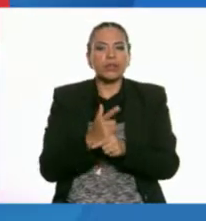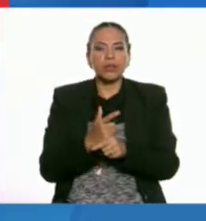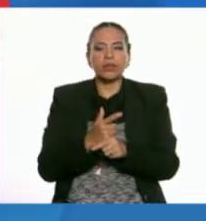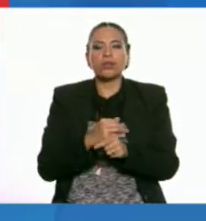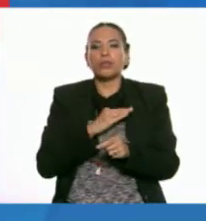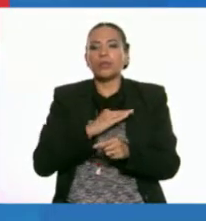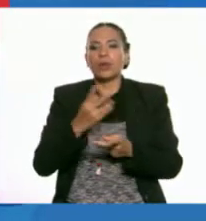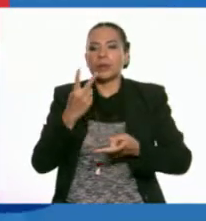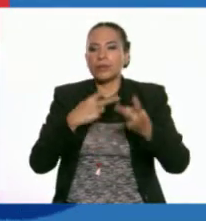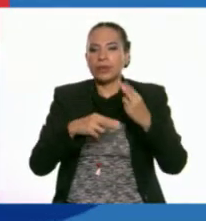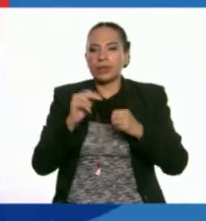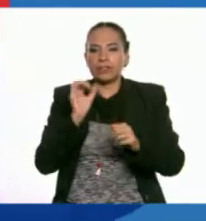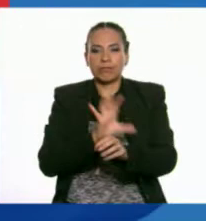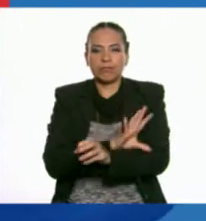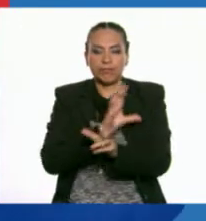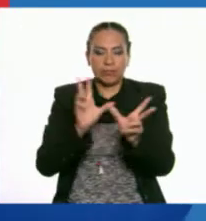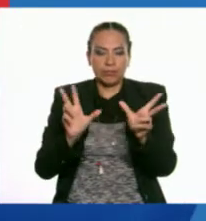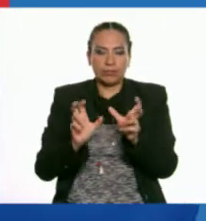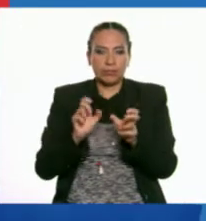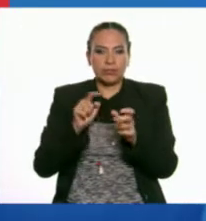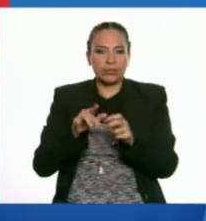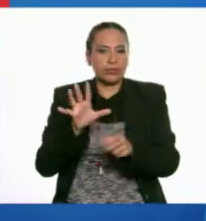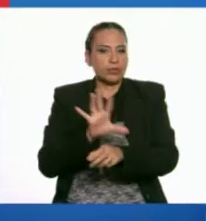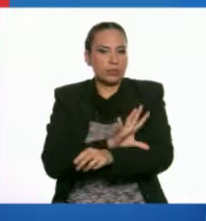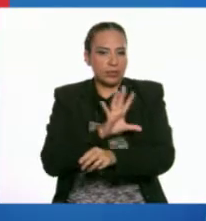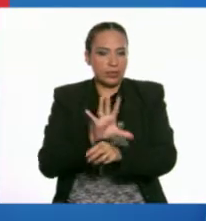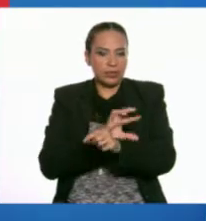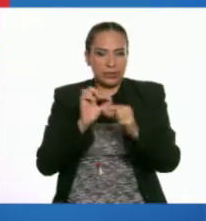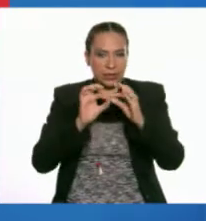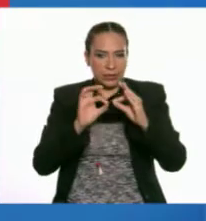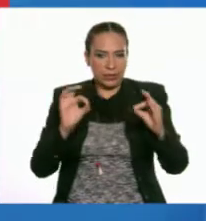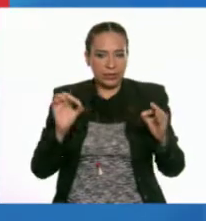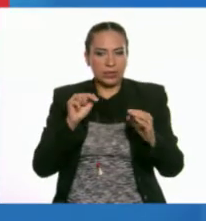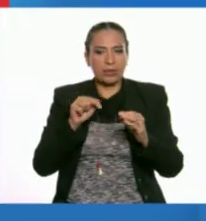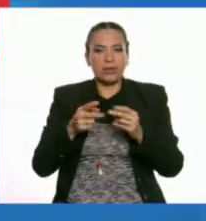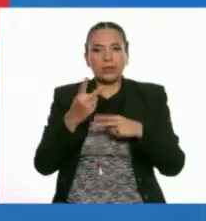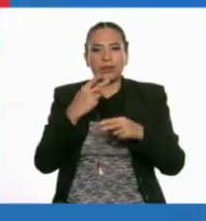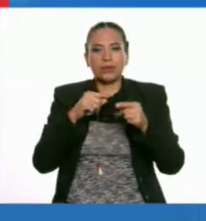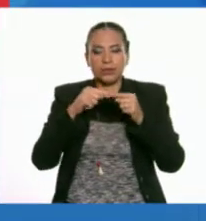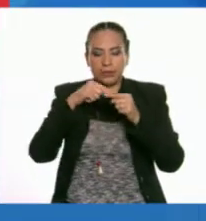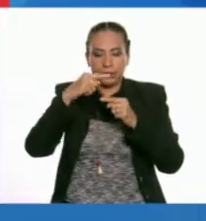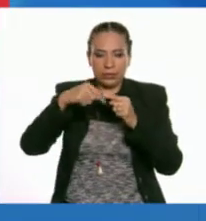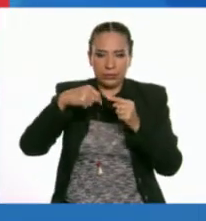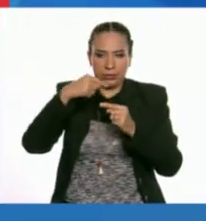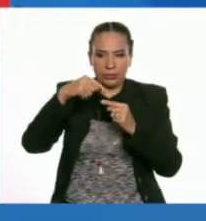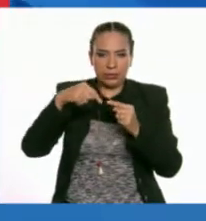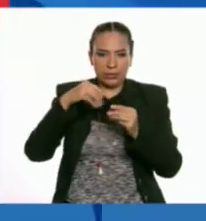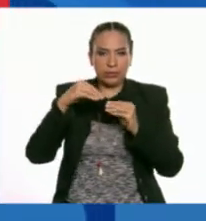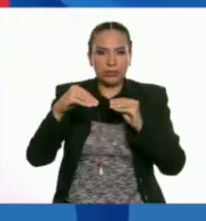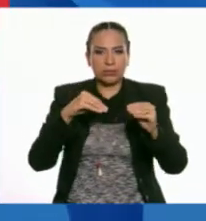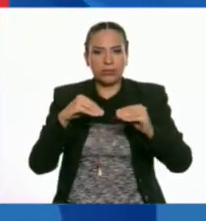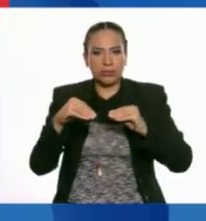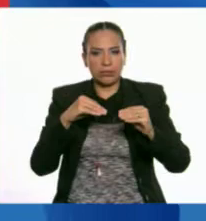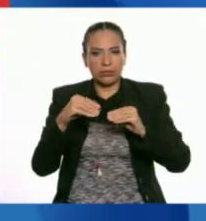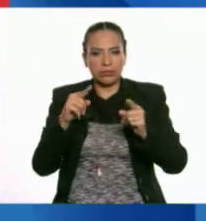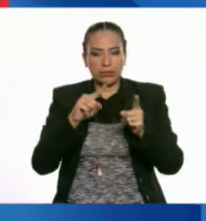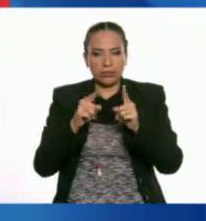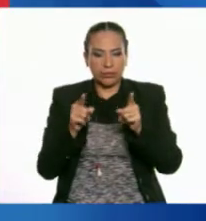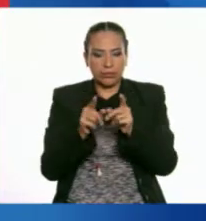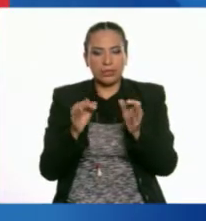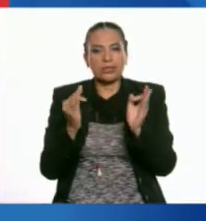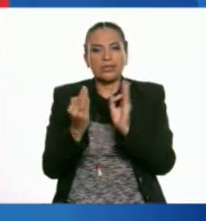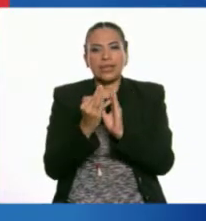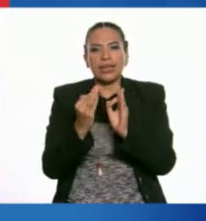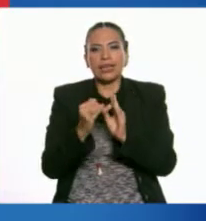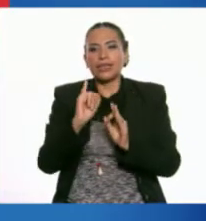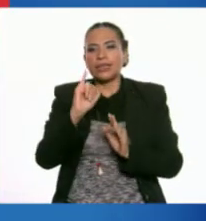podía producir una corriente eléctrica en un cable, o mejor dicho, en una espiral de cable, si lo movía de un lado a otro cerca de un